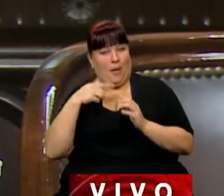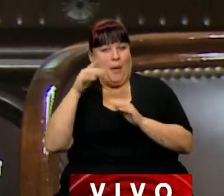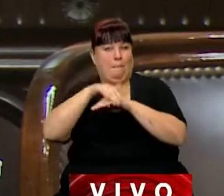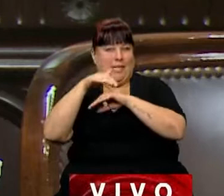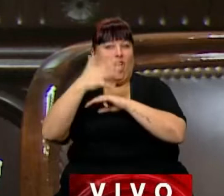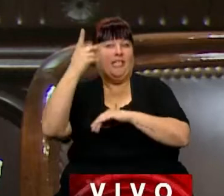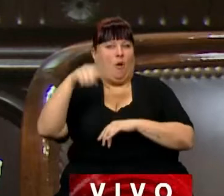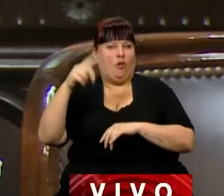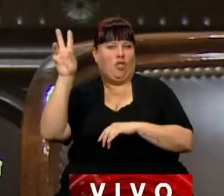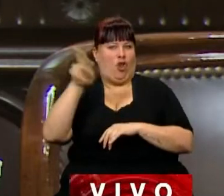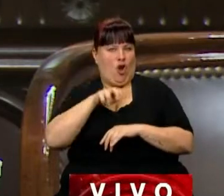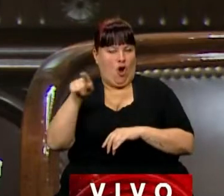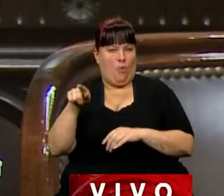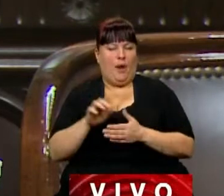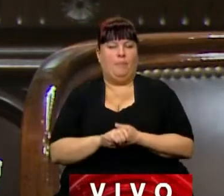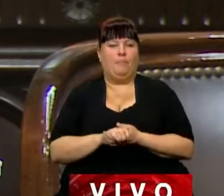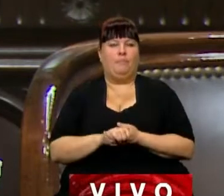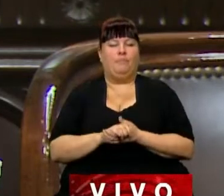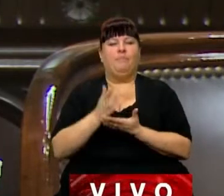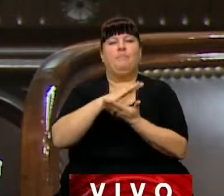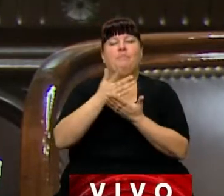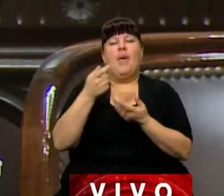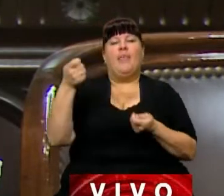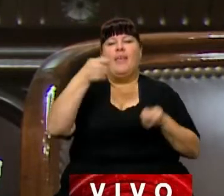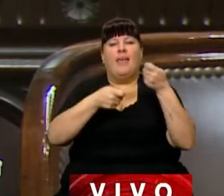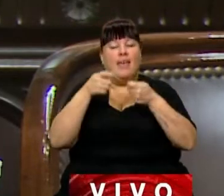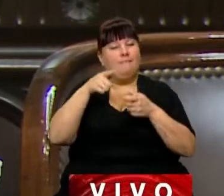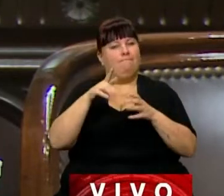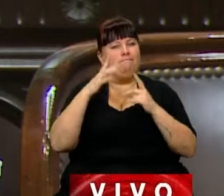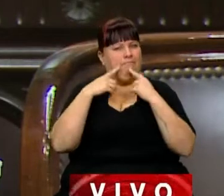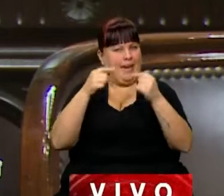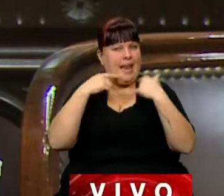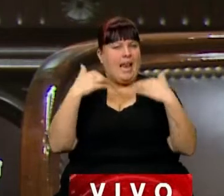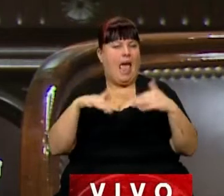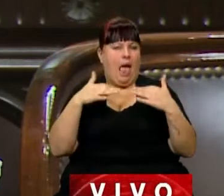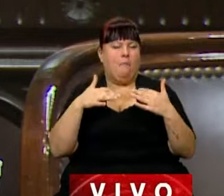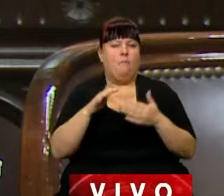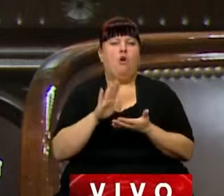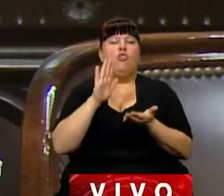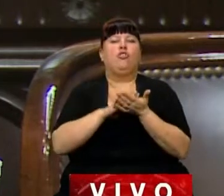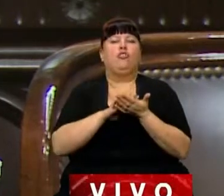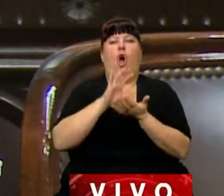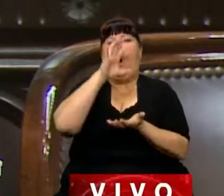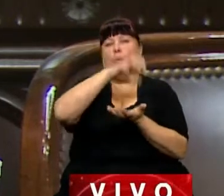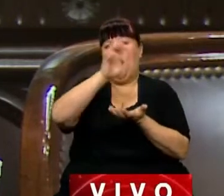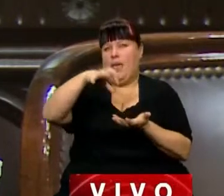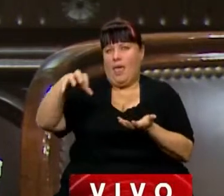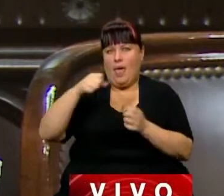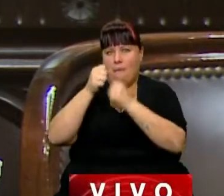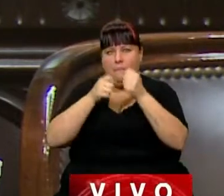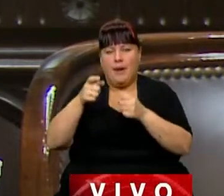Misiones, el 5%. La intermediación financiera, hay fuerte queja de las entidades